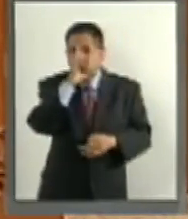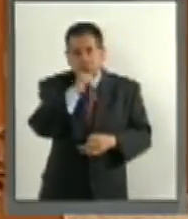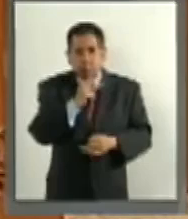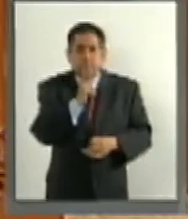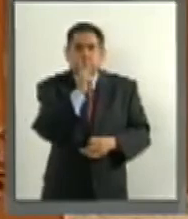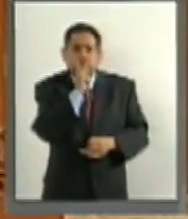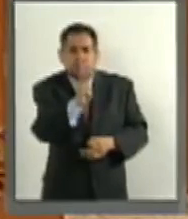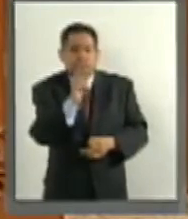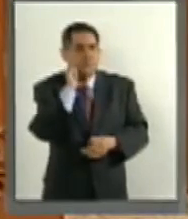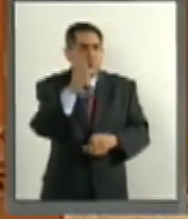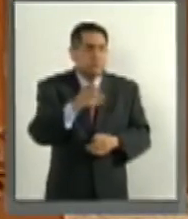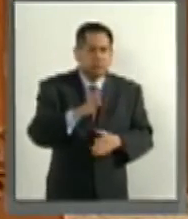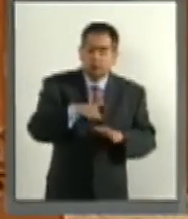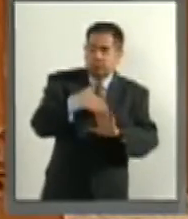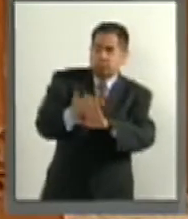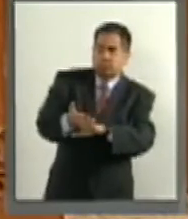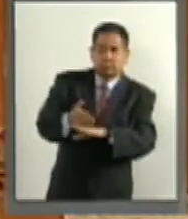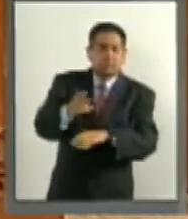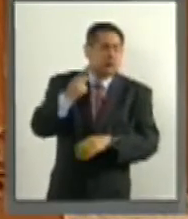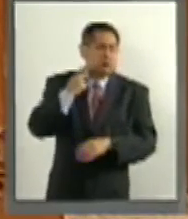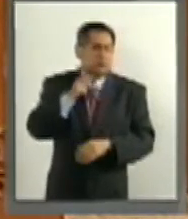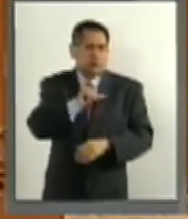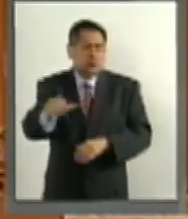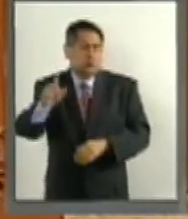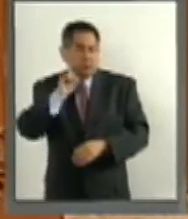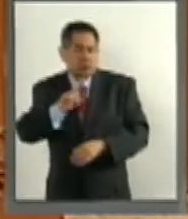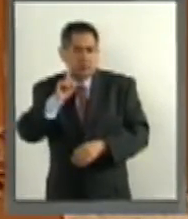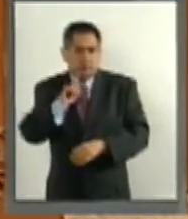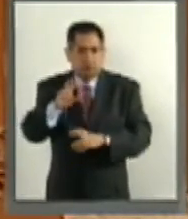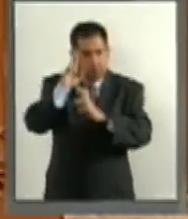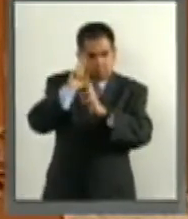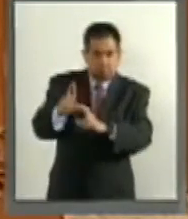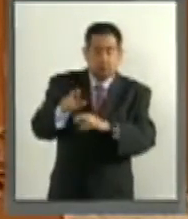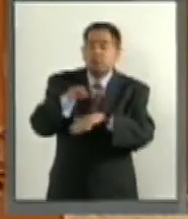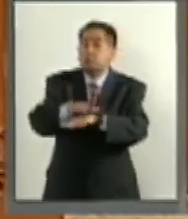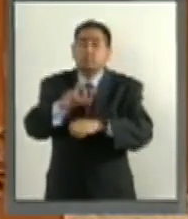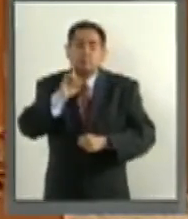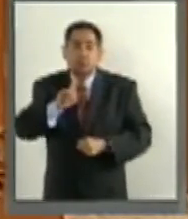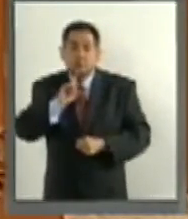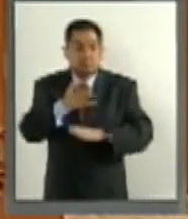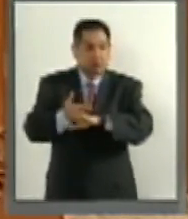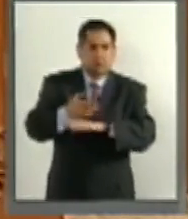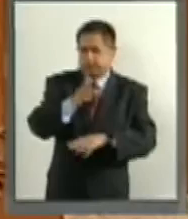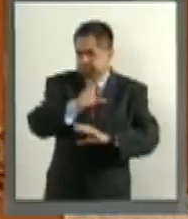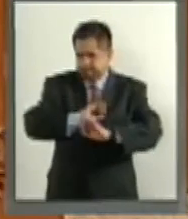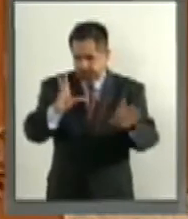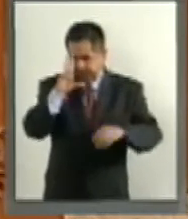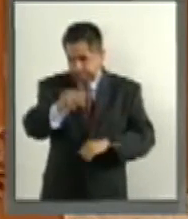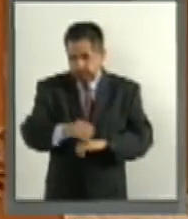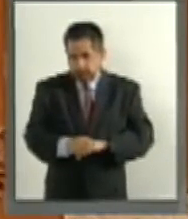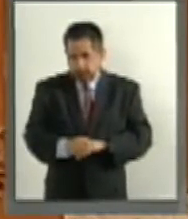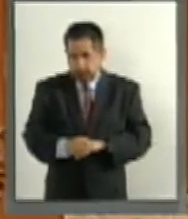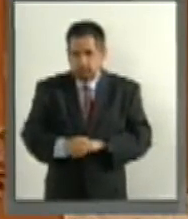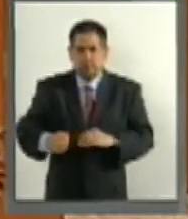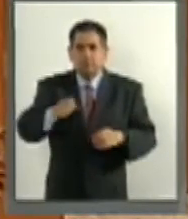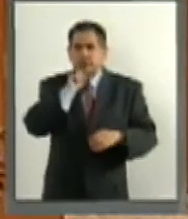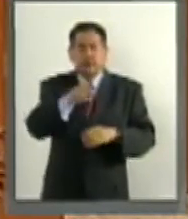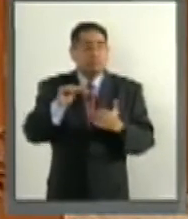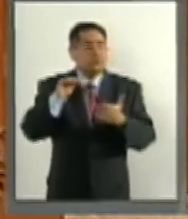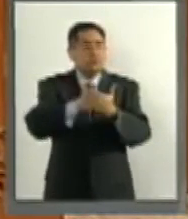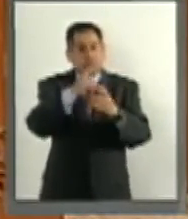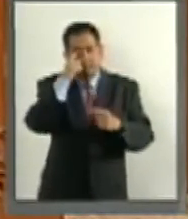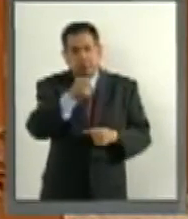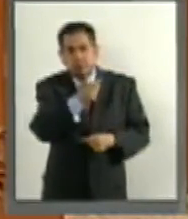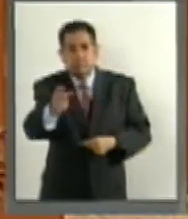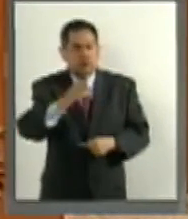que constituyan violencia política contra una mujer por razones de género. Se establecen obligaciones para los aspirantes y